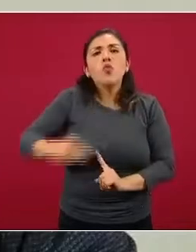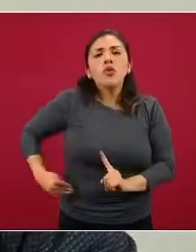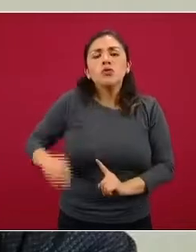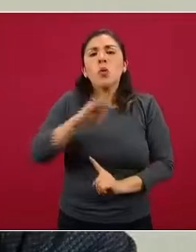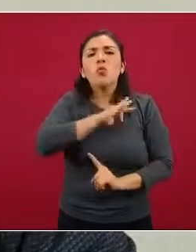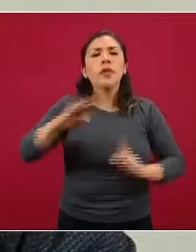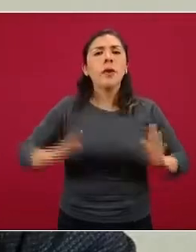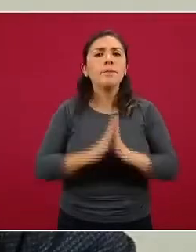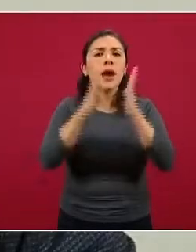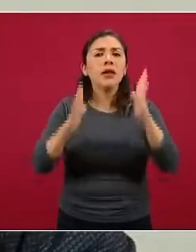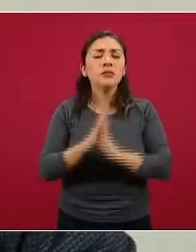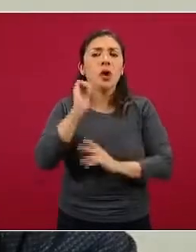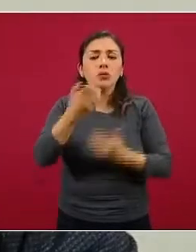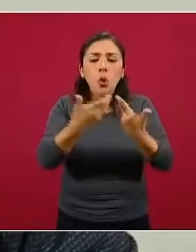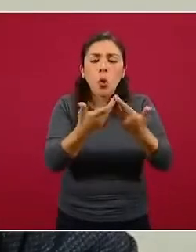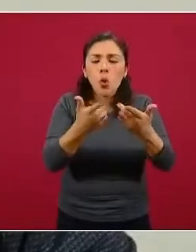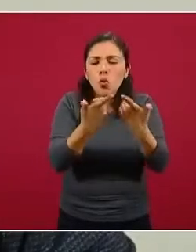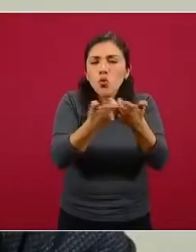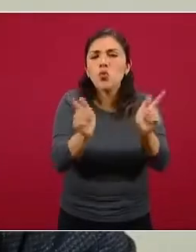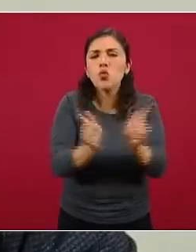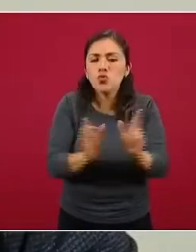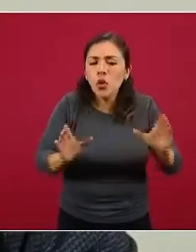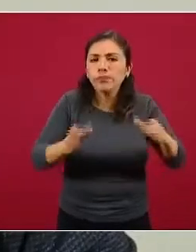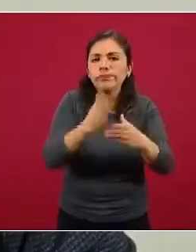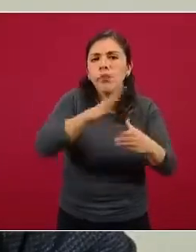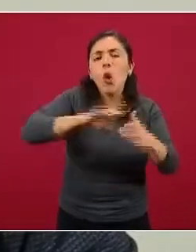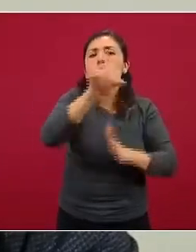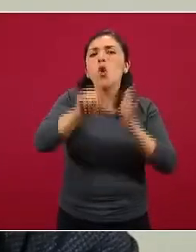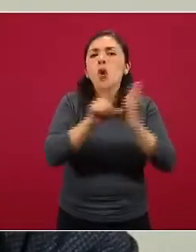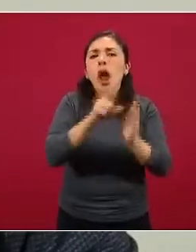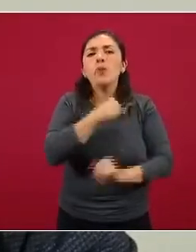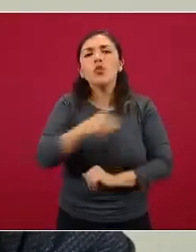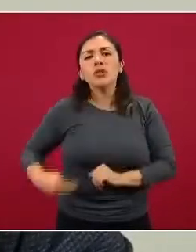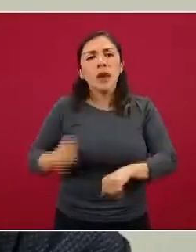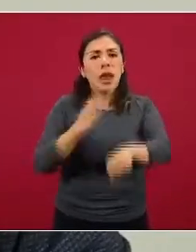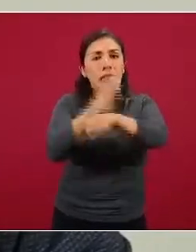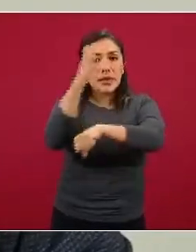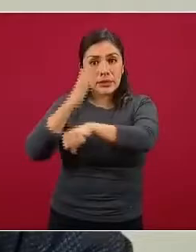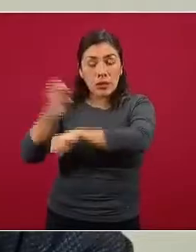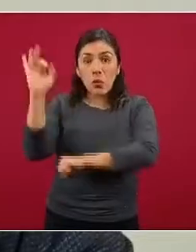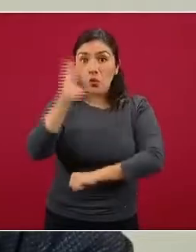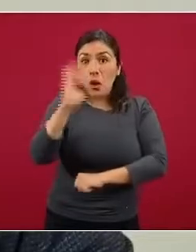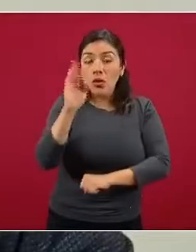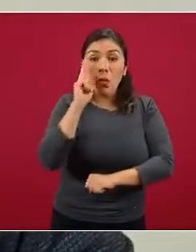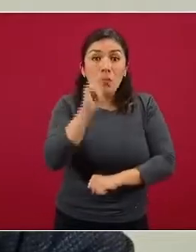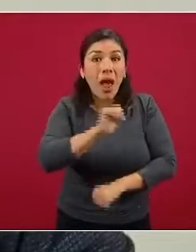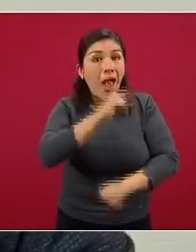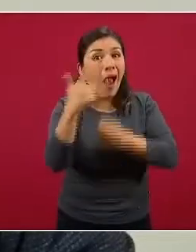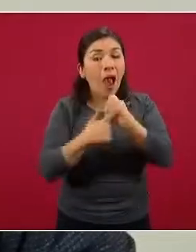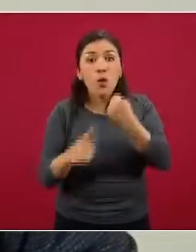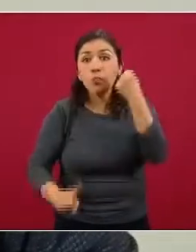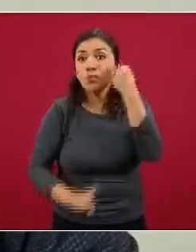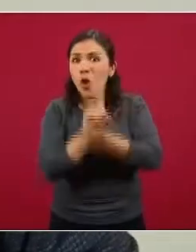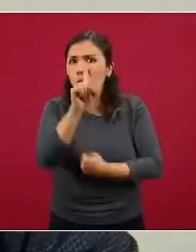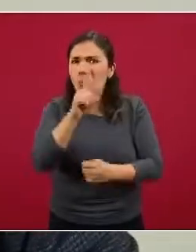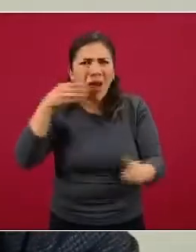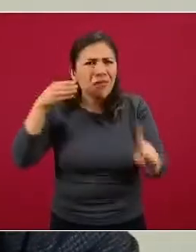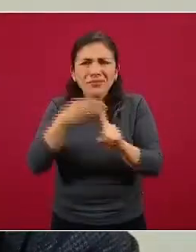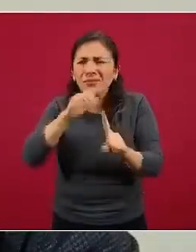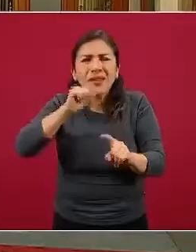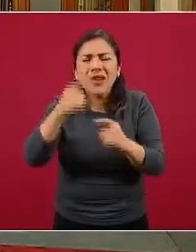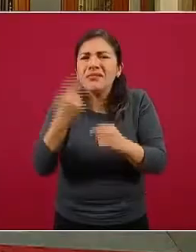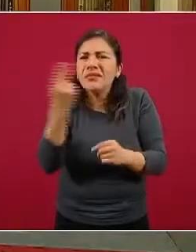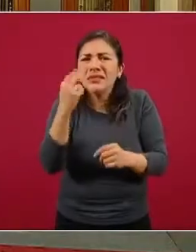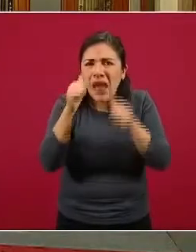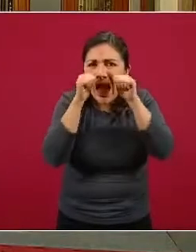participan activamente desde los comités locales, municipales y estatales, y cuando se presenta alguna situación específica en